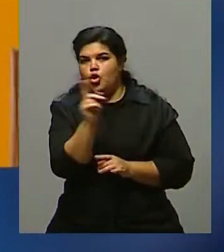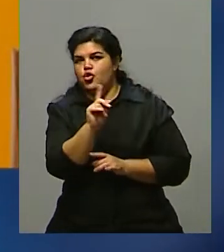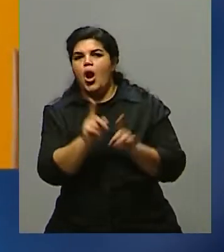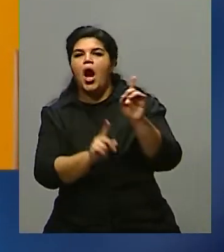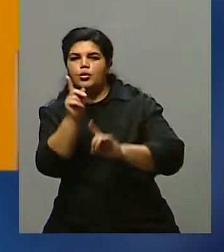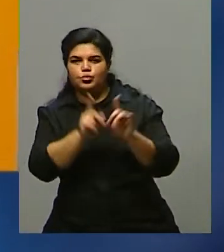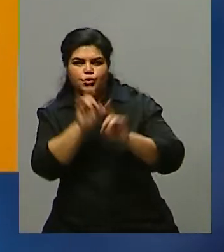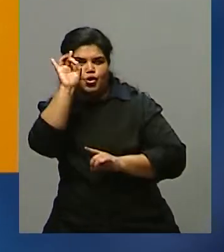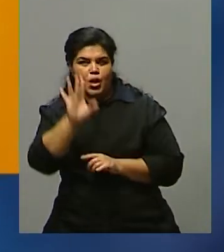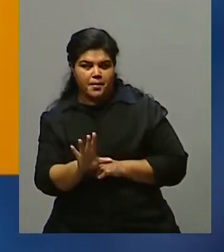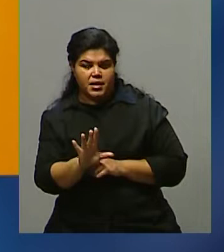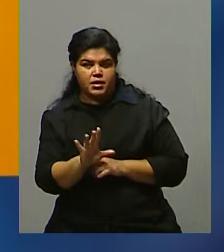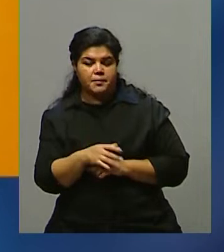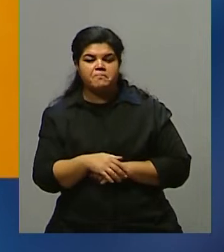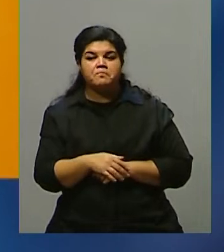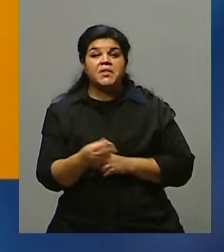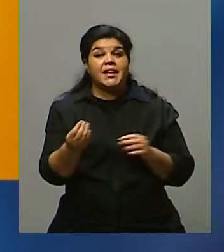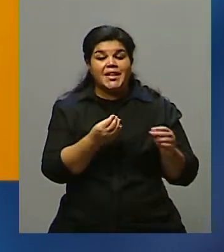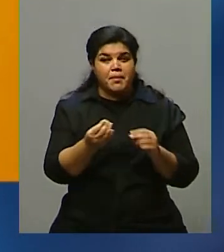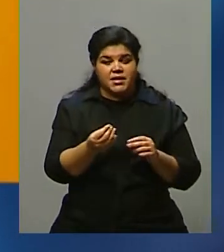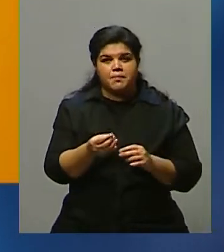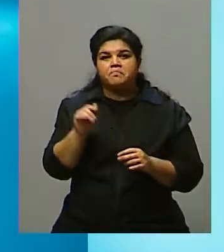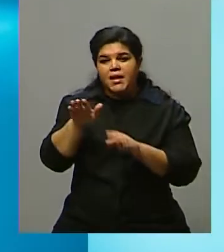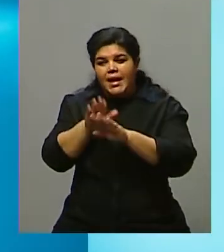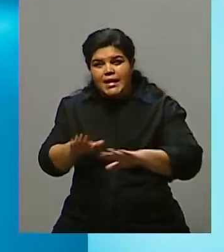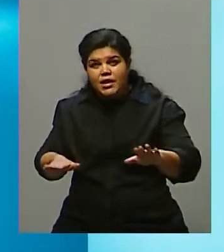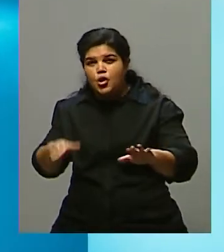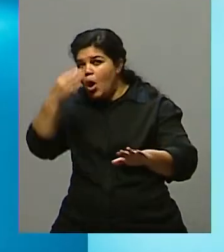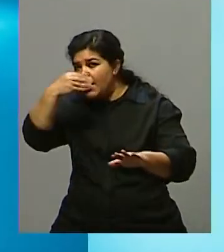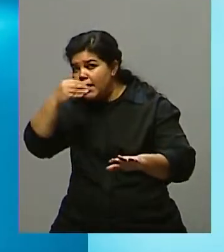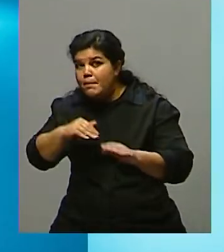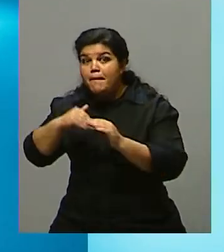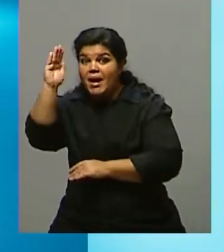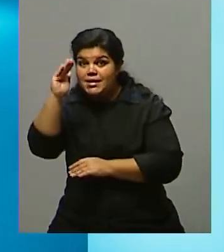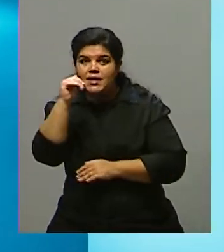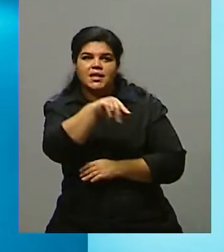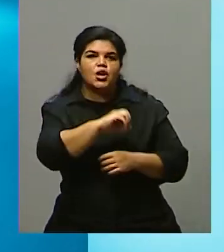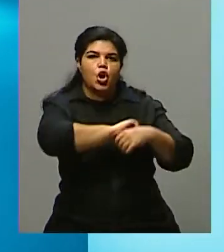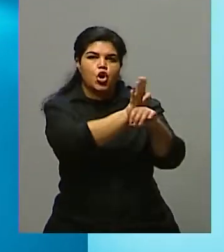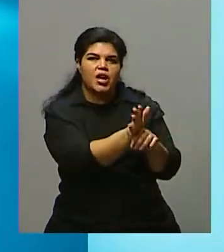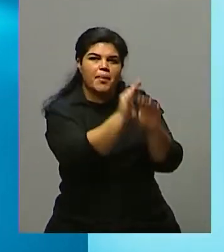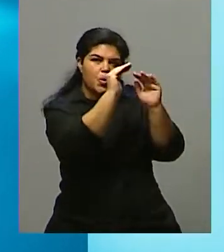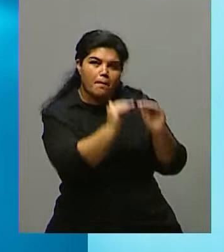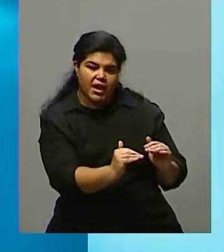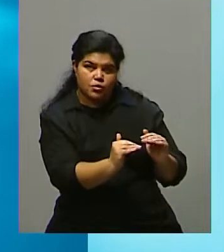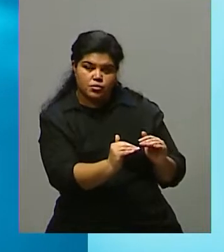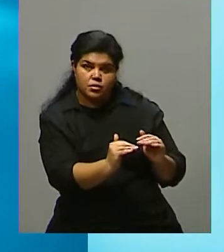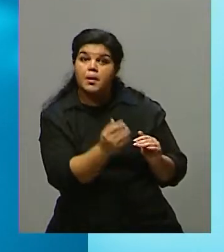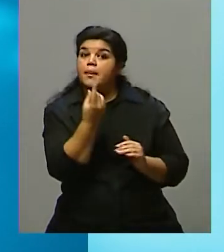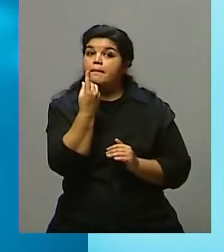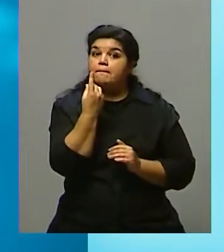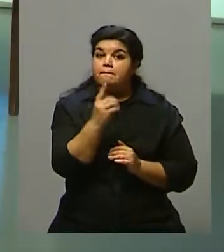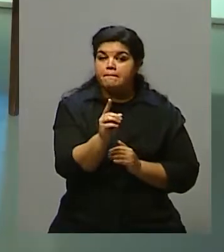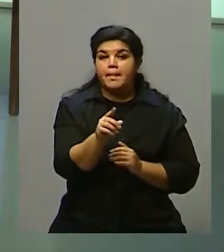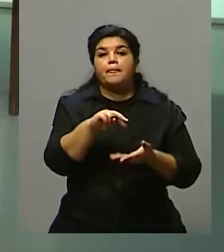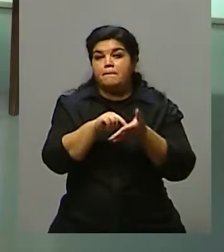esas características. Era mucho más sintomática en pediatría la gripe que coronavirus, ¿sí? En cuanto a enfermedad respiratoria alta y manifestaciones,